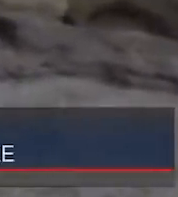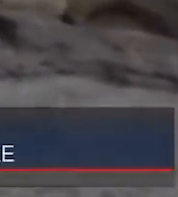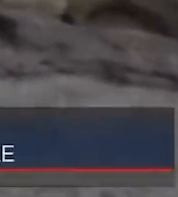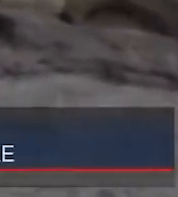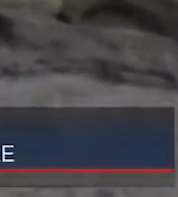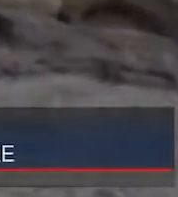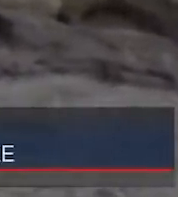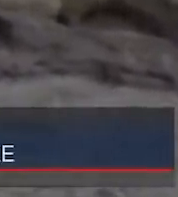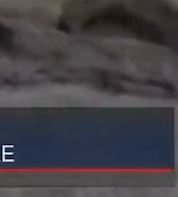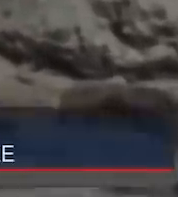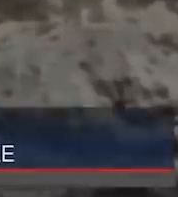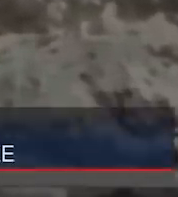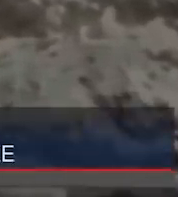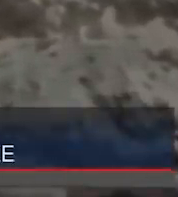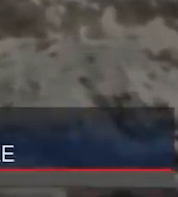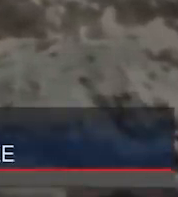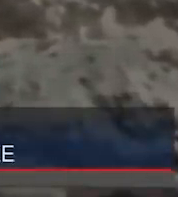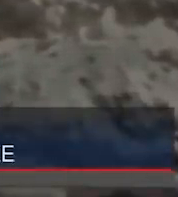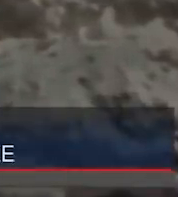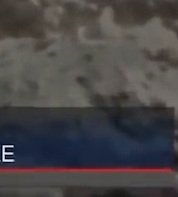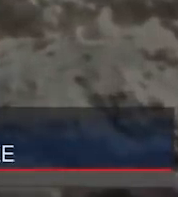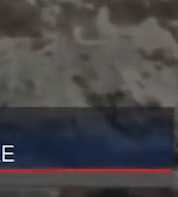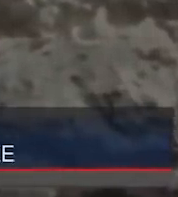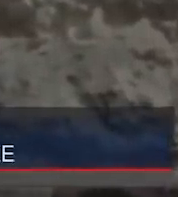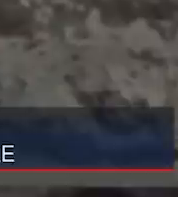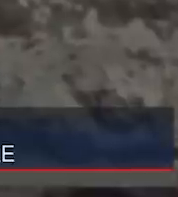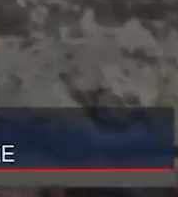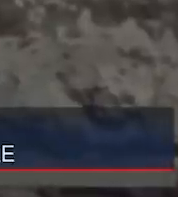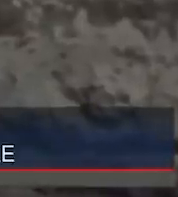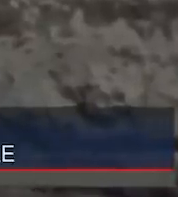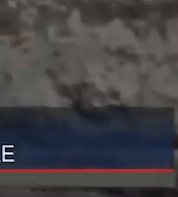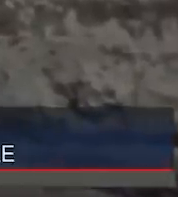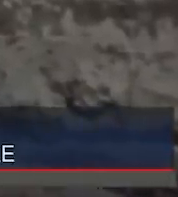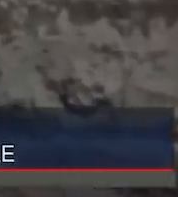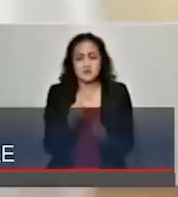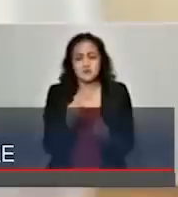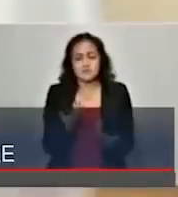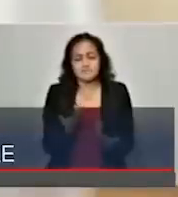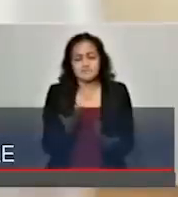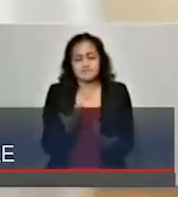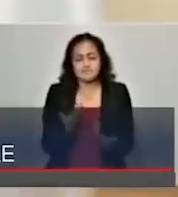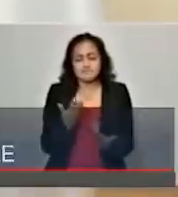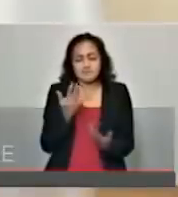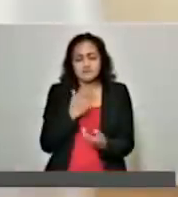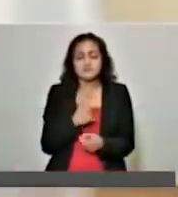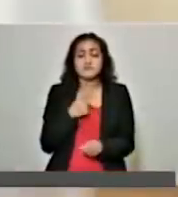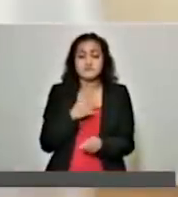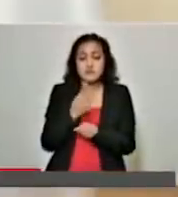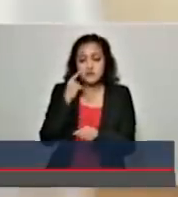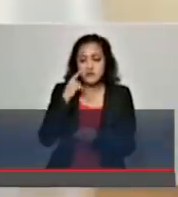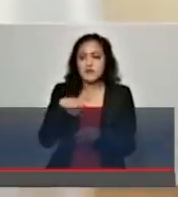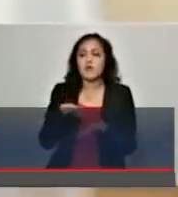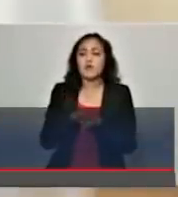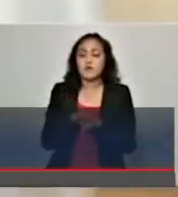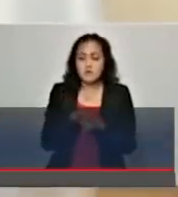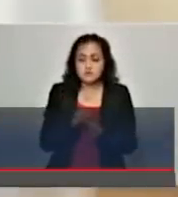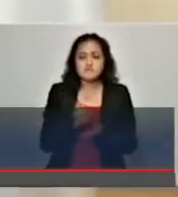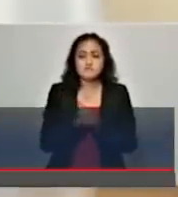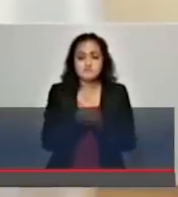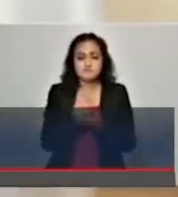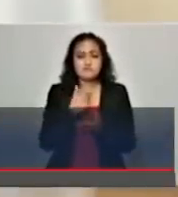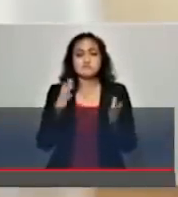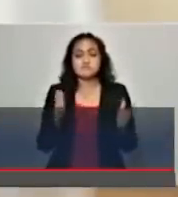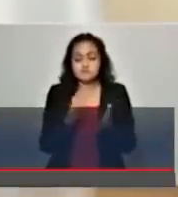y líquidos para que puedan subsistir mientras se determina su posible extracción ya decirles que se le está